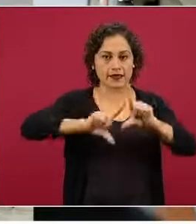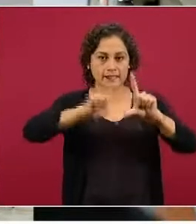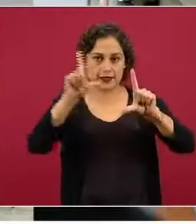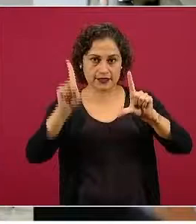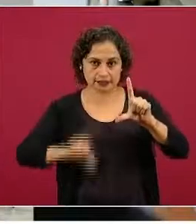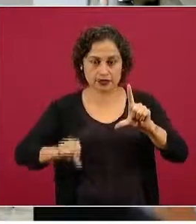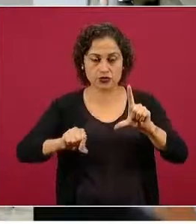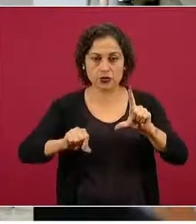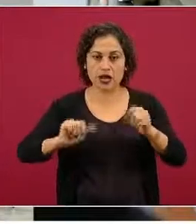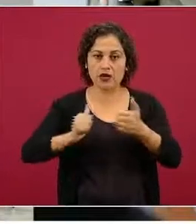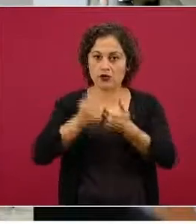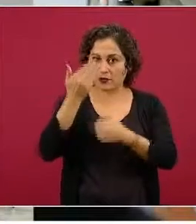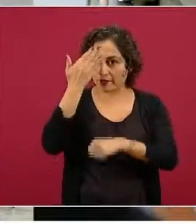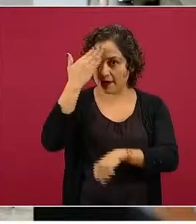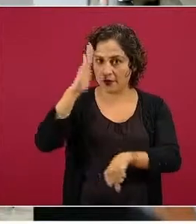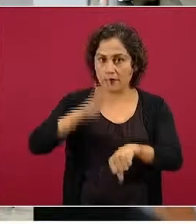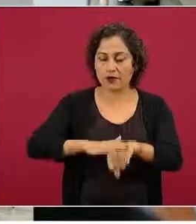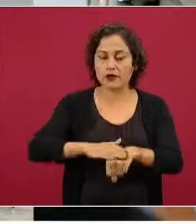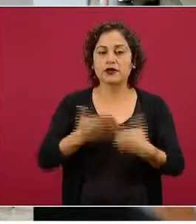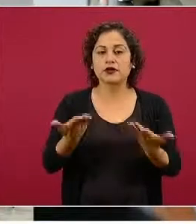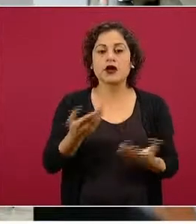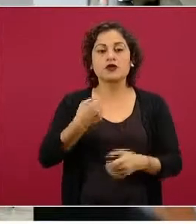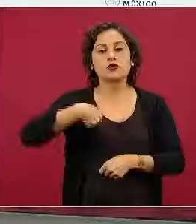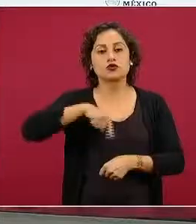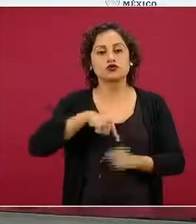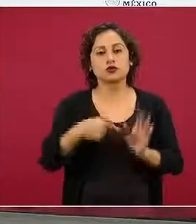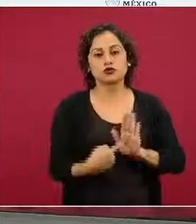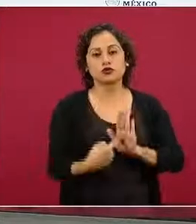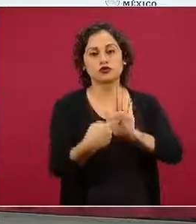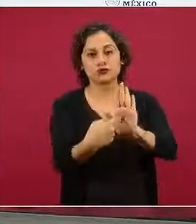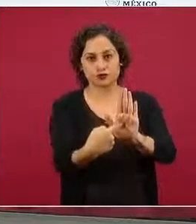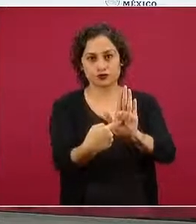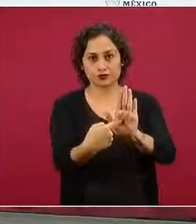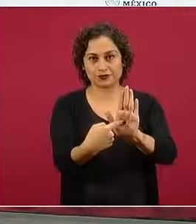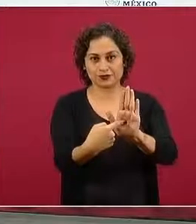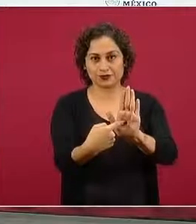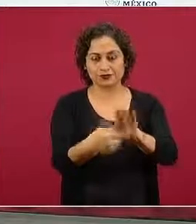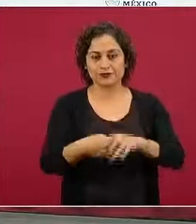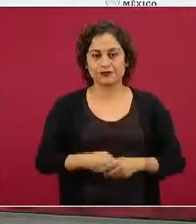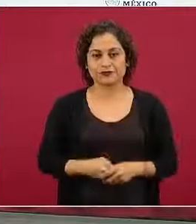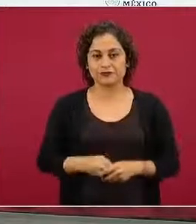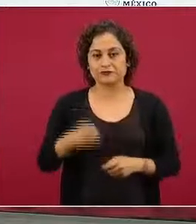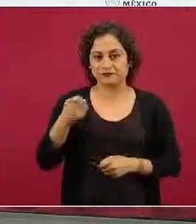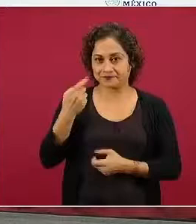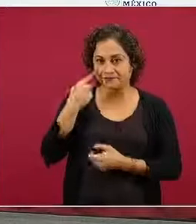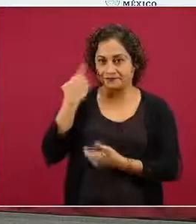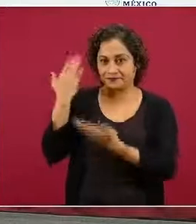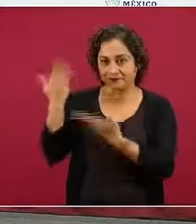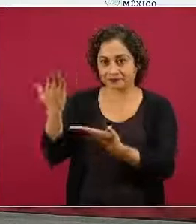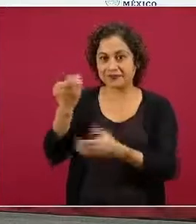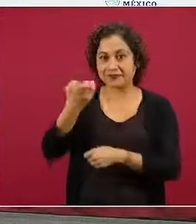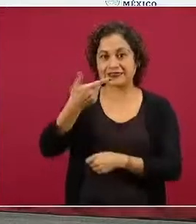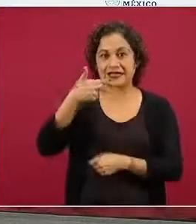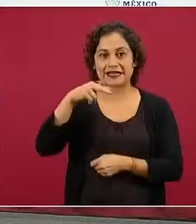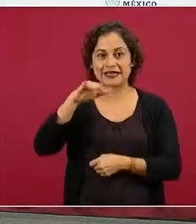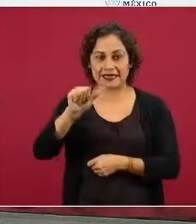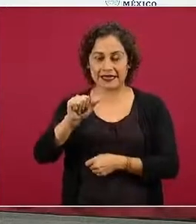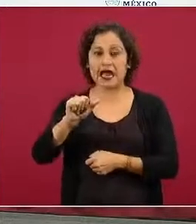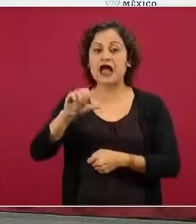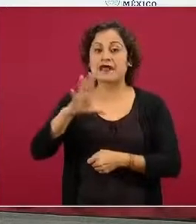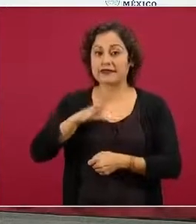que se conmemora, decidimos poner este detalle de esa guía. Hay un